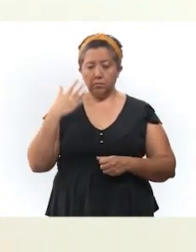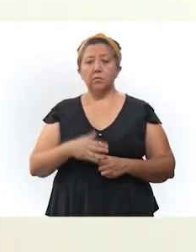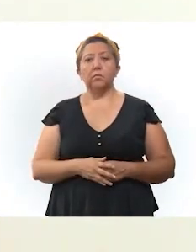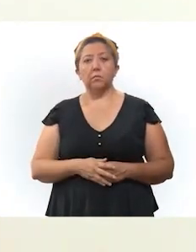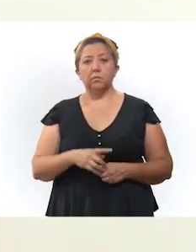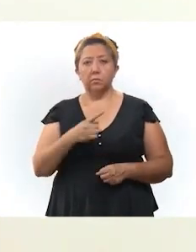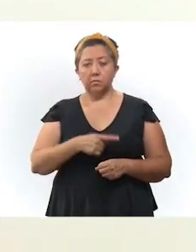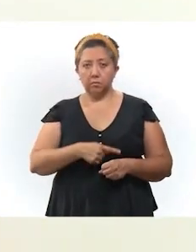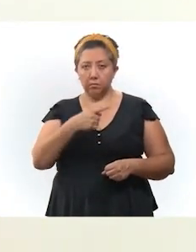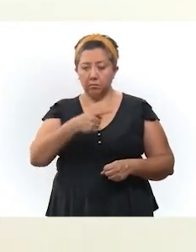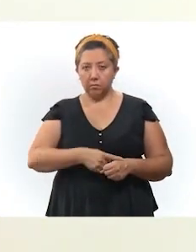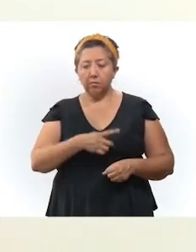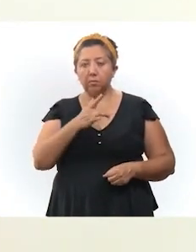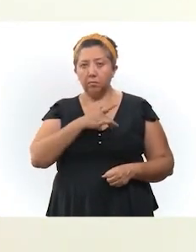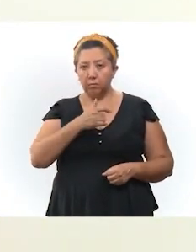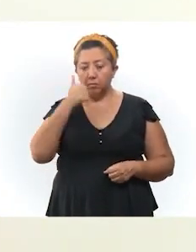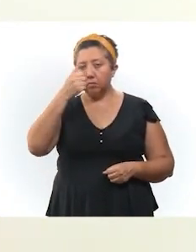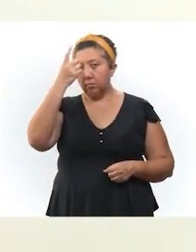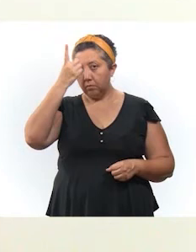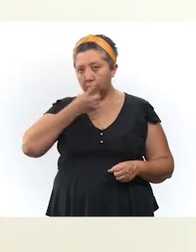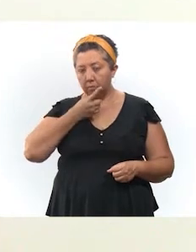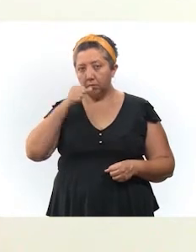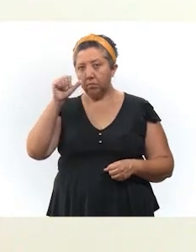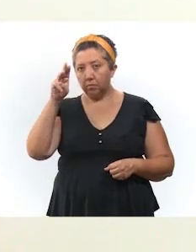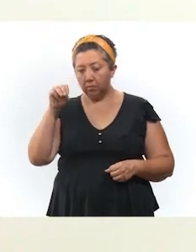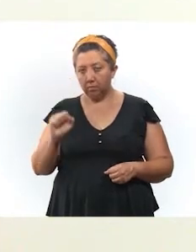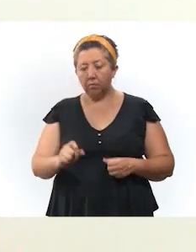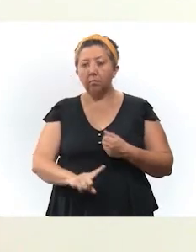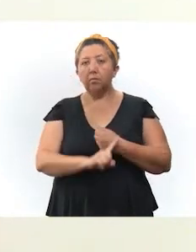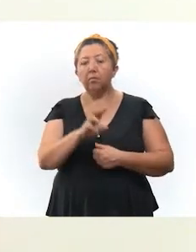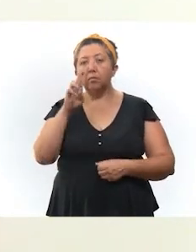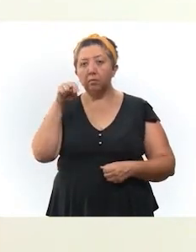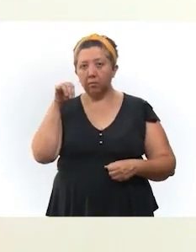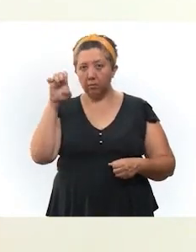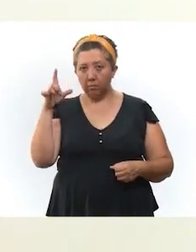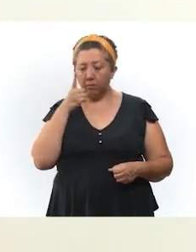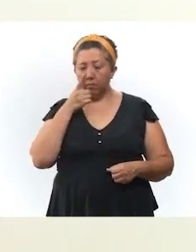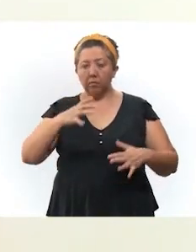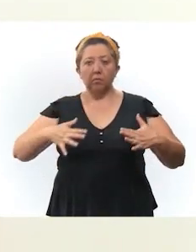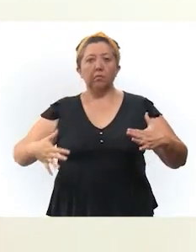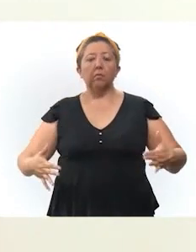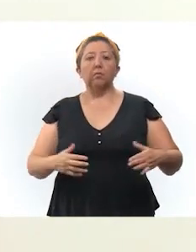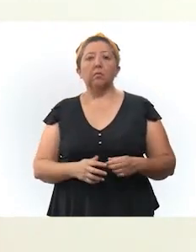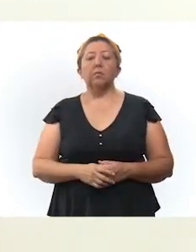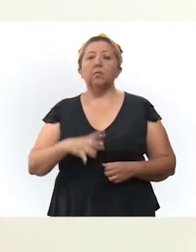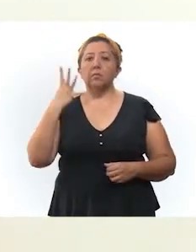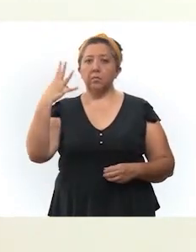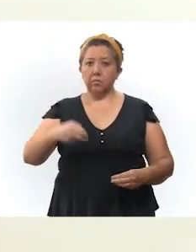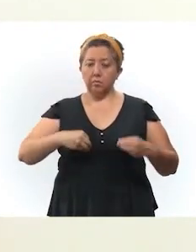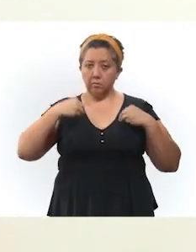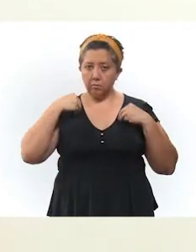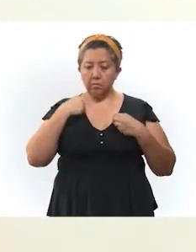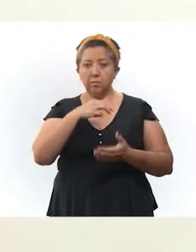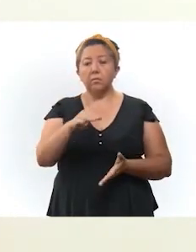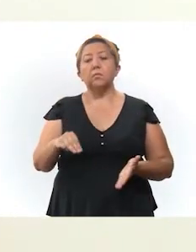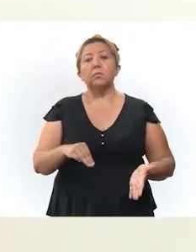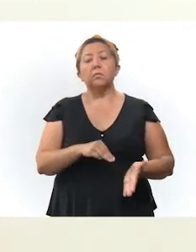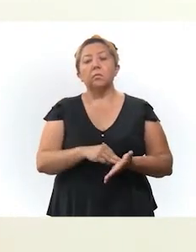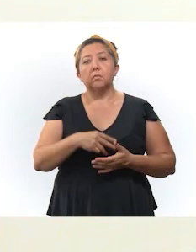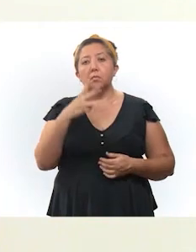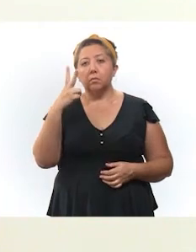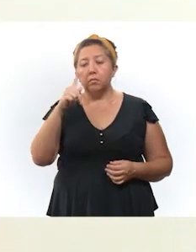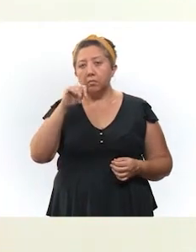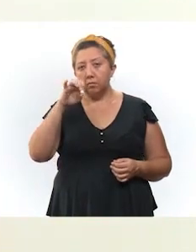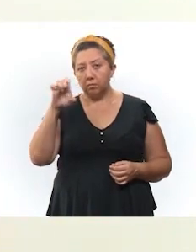fueron hipertensión arterial, diabetes, asma, insuficiencia renal crónica y obesidad. 4 residían en Mérida, 2